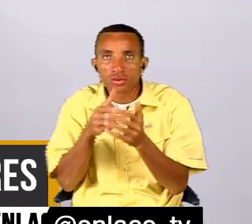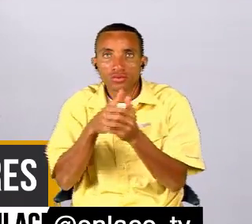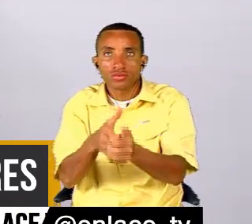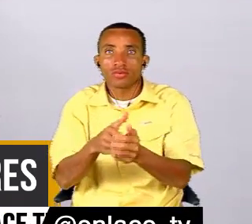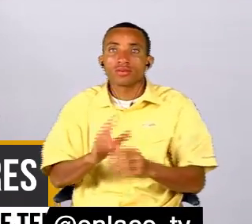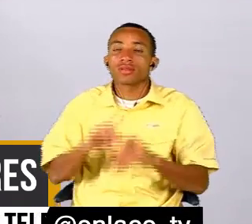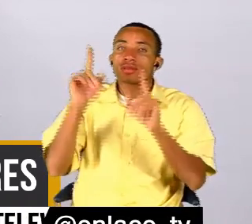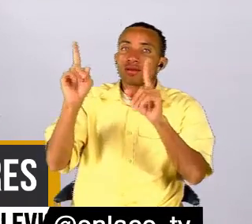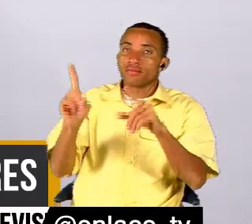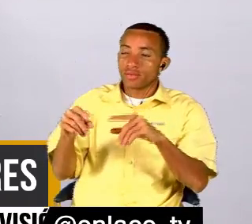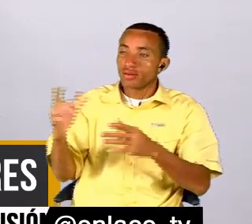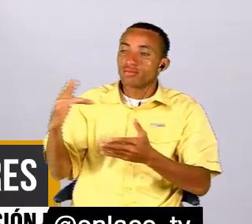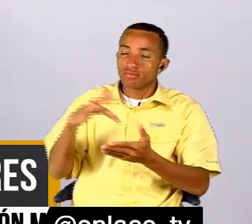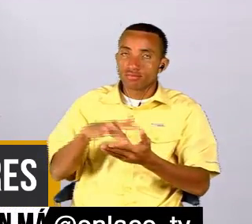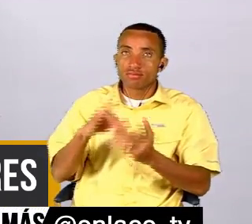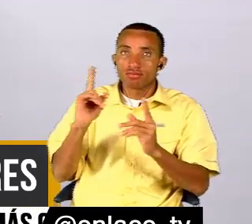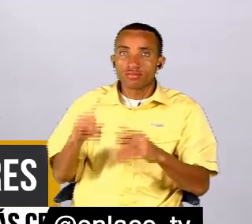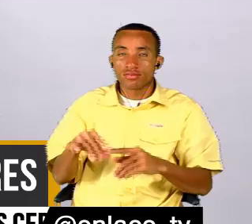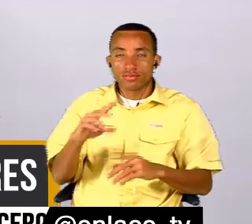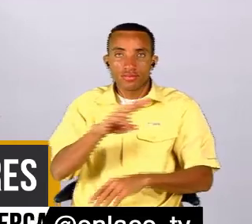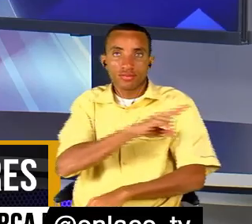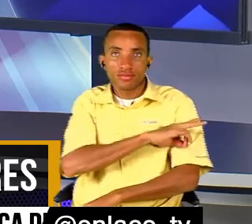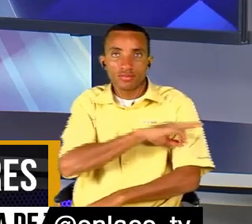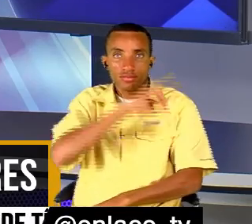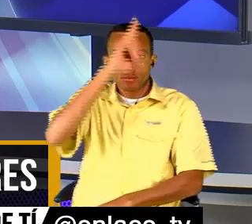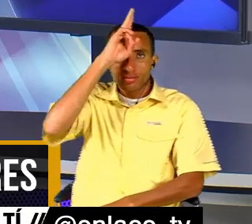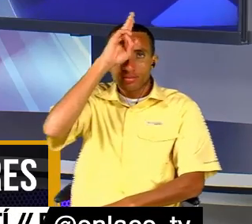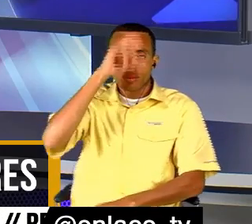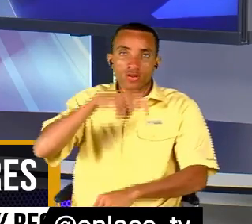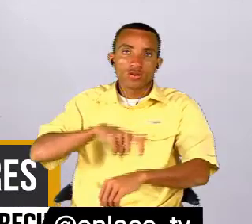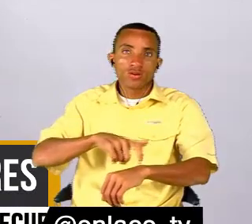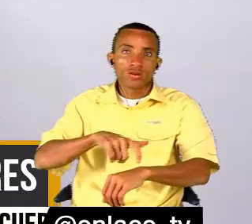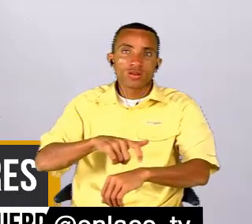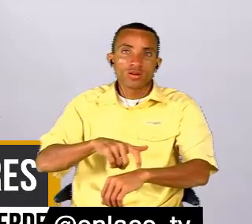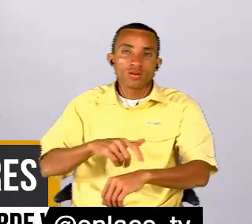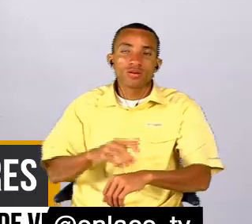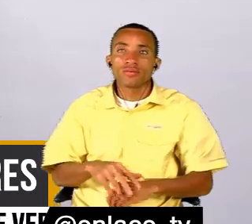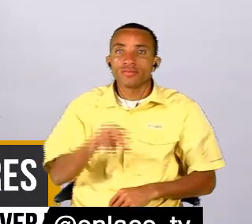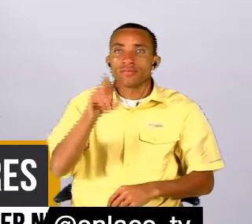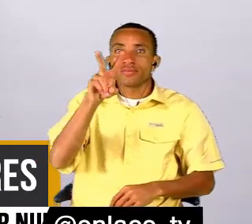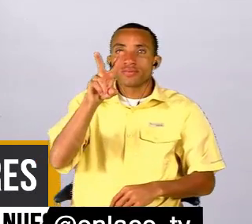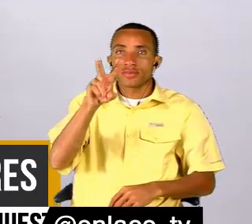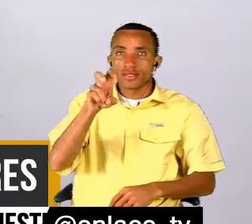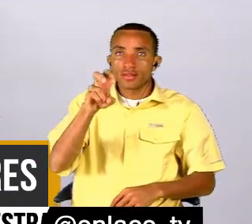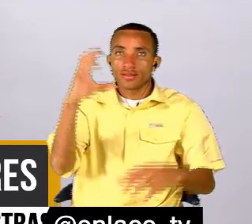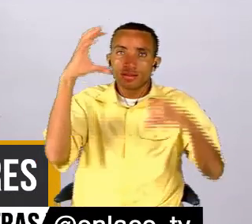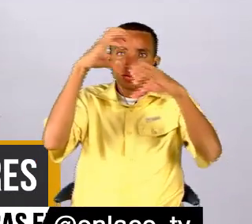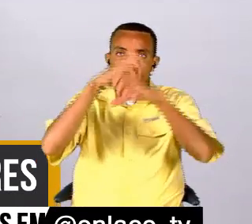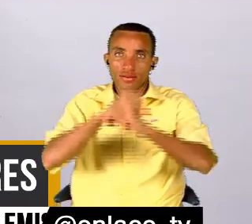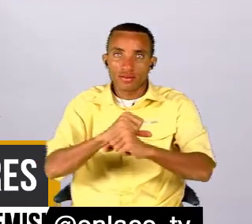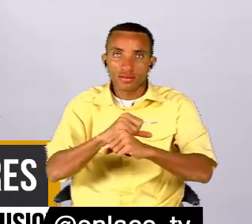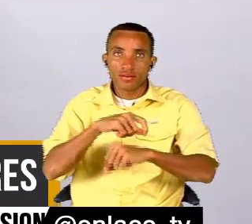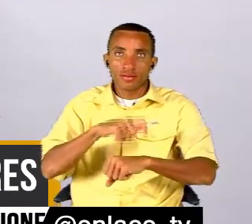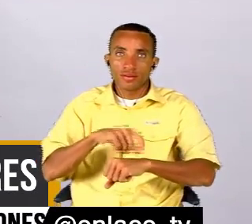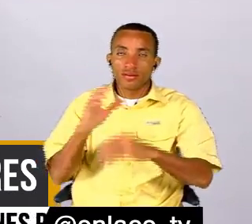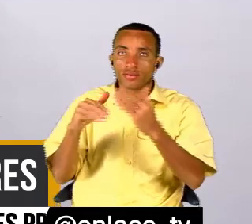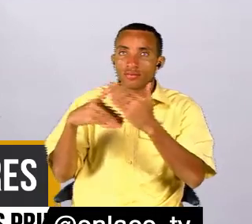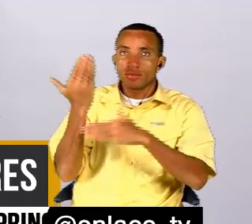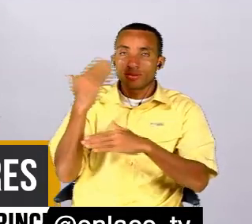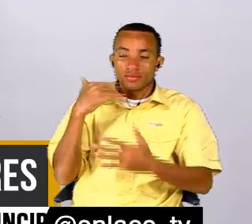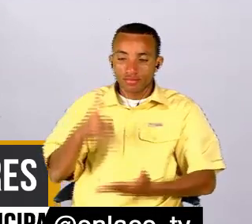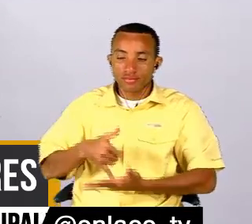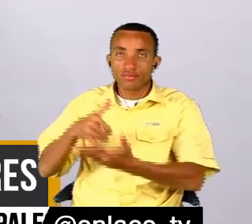también de tenerlos allá presente en el Hotel Pipatón. ¿Me recuerda la hora, por favor? 7 de la noche, hora en que iniciaremos la entrega